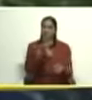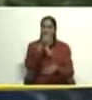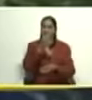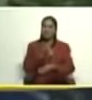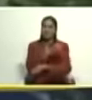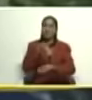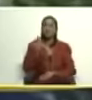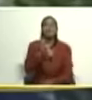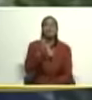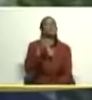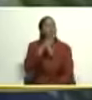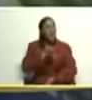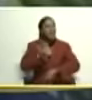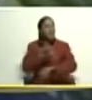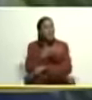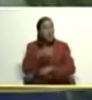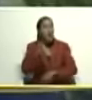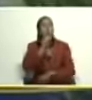Volveré,